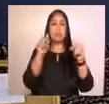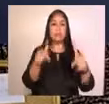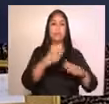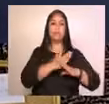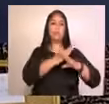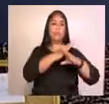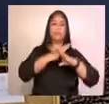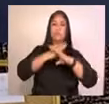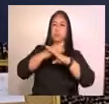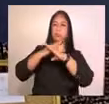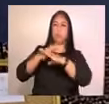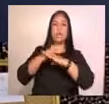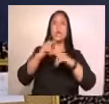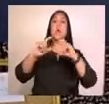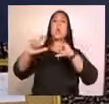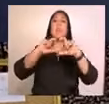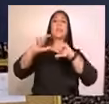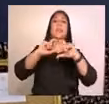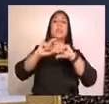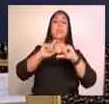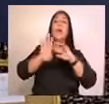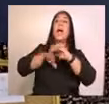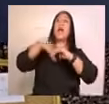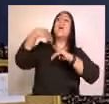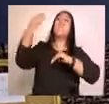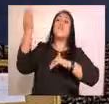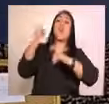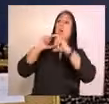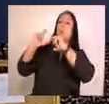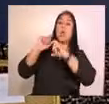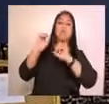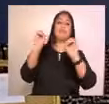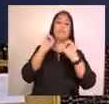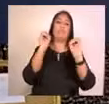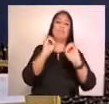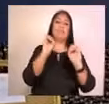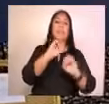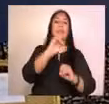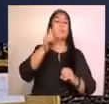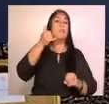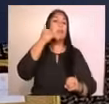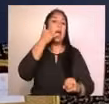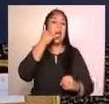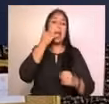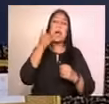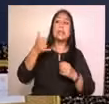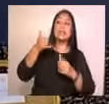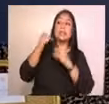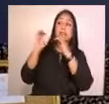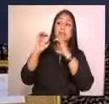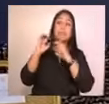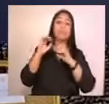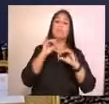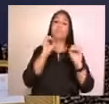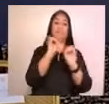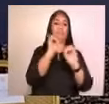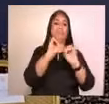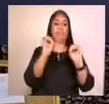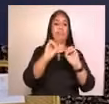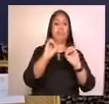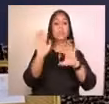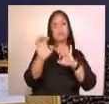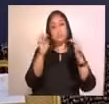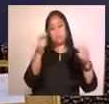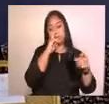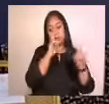la posibilidad de comunicación externa de los reos por teléfonos o demás dispositivos. Estas son, entre